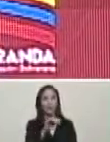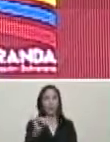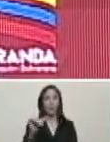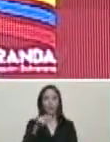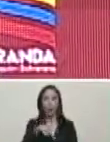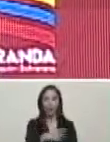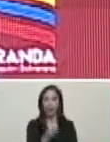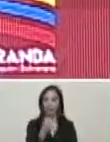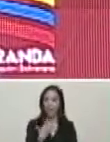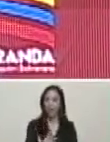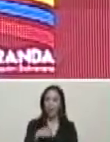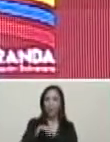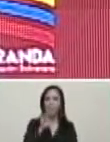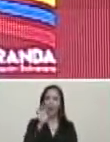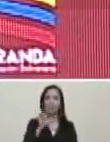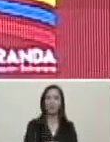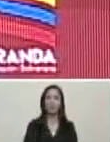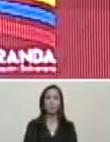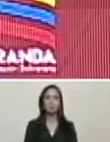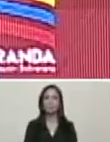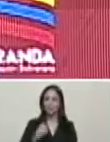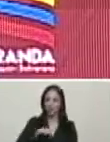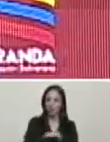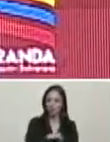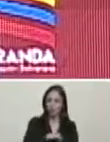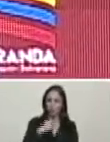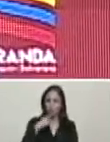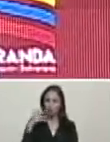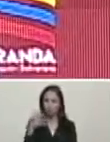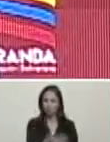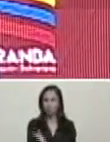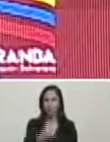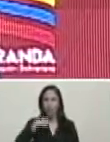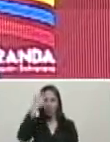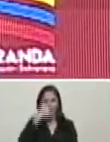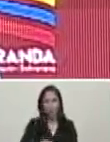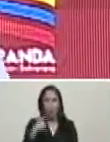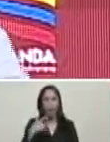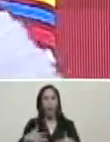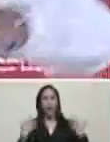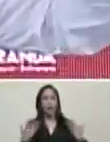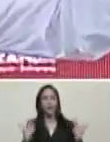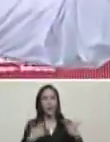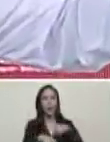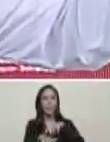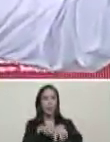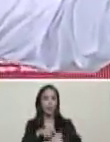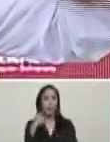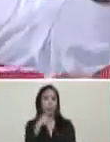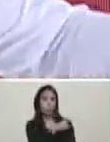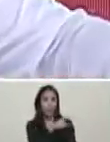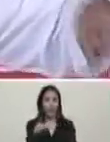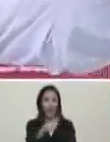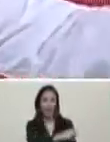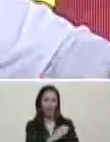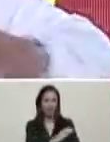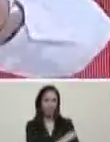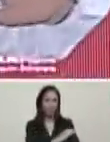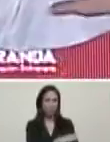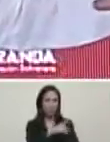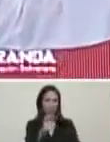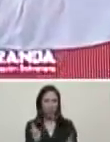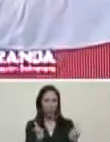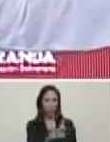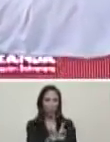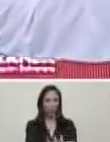Tuy. Nosotros somos alegría, somos mayoría. Ellos son amargura y minoría.